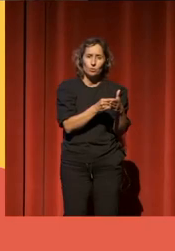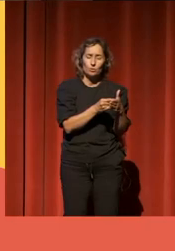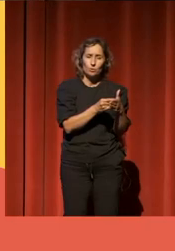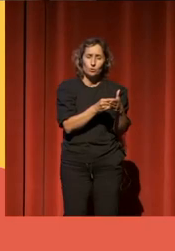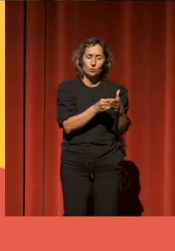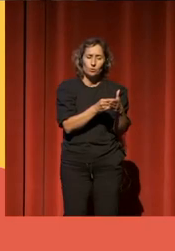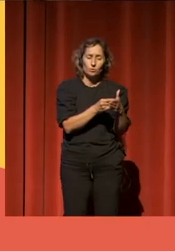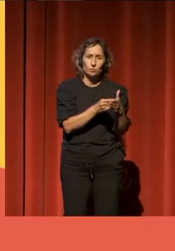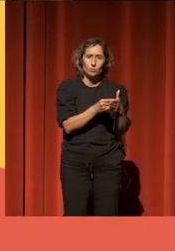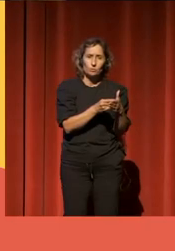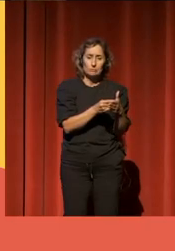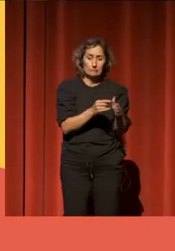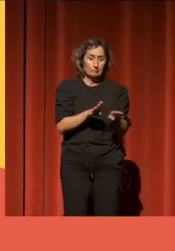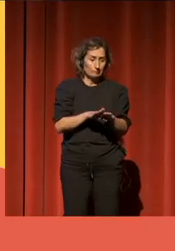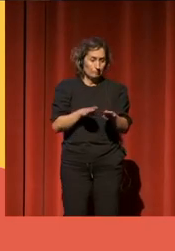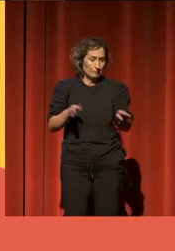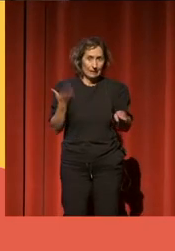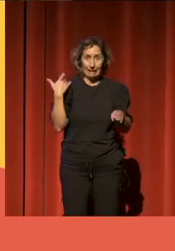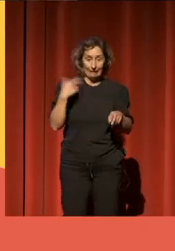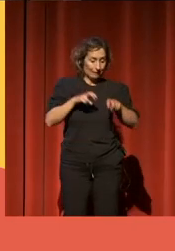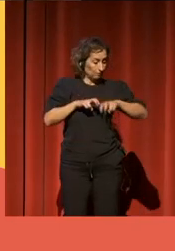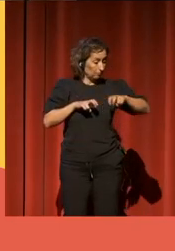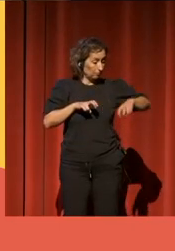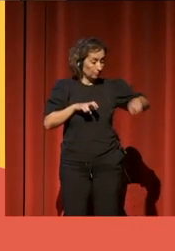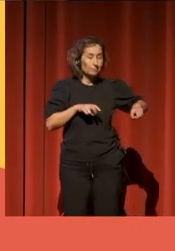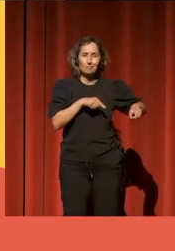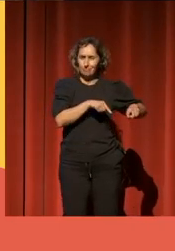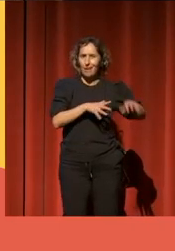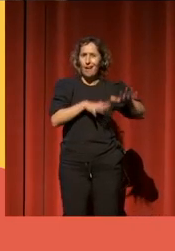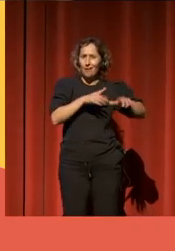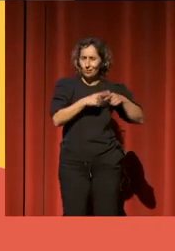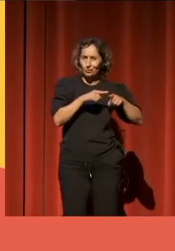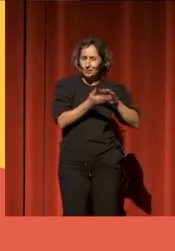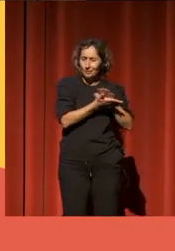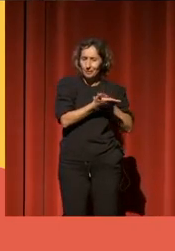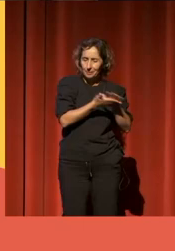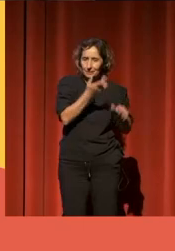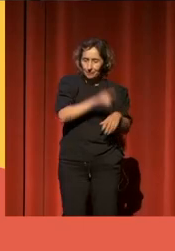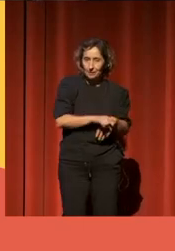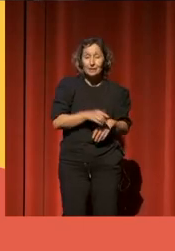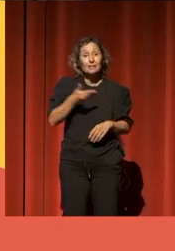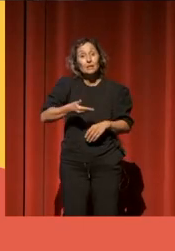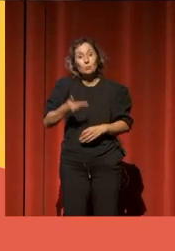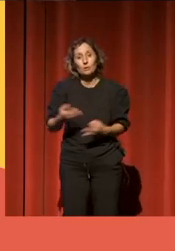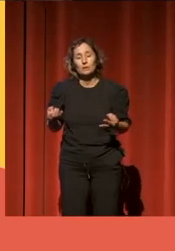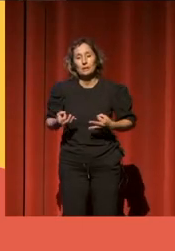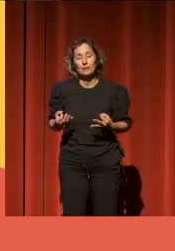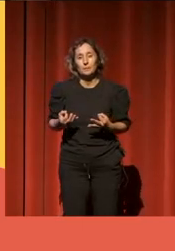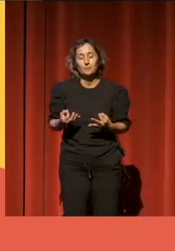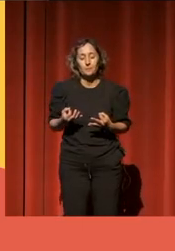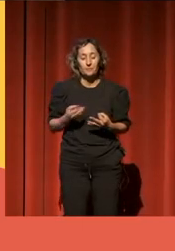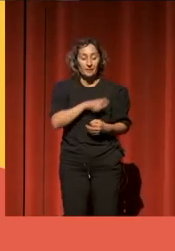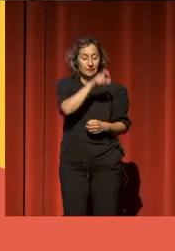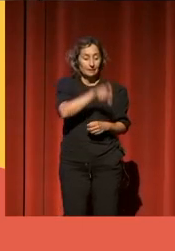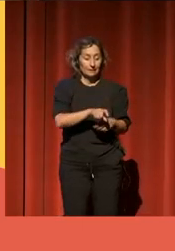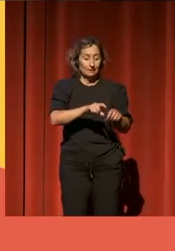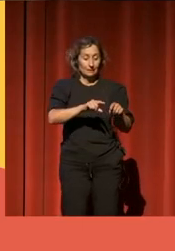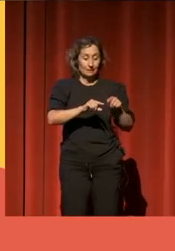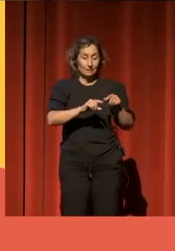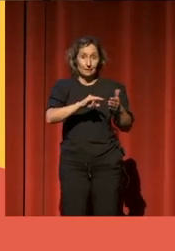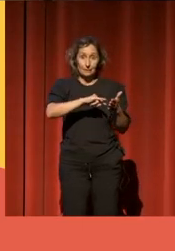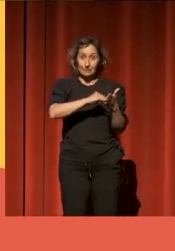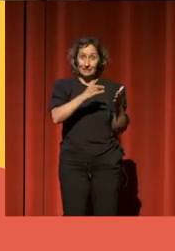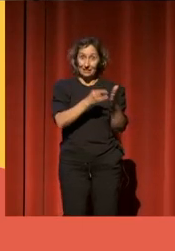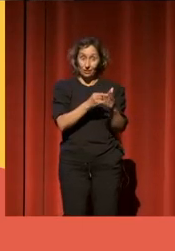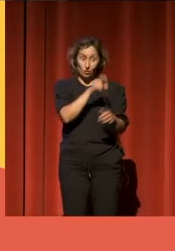mesa redond anterior ya aparecían muchos de estos elementos no lógicamente es muy importante que el personal técnico bibliotecario tenga